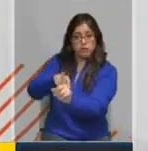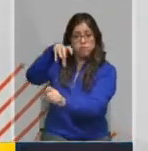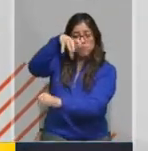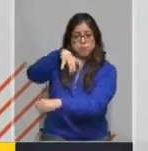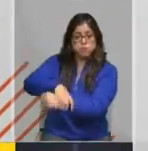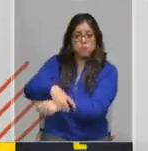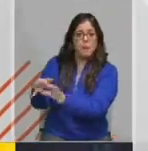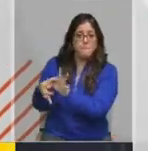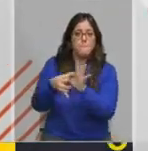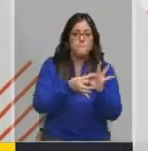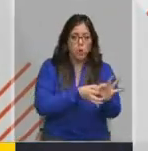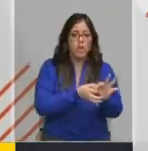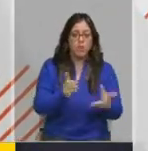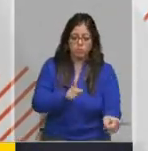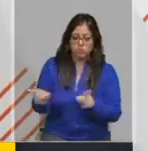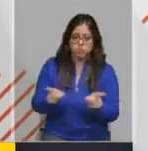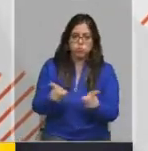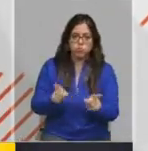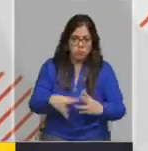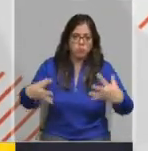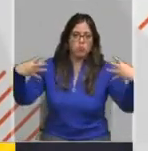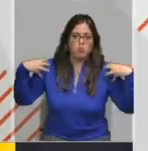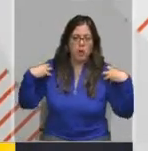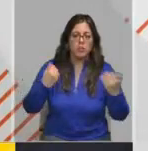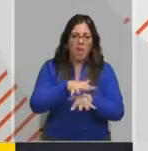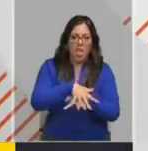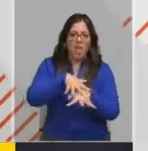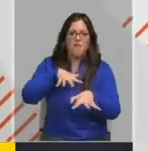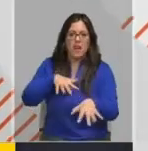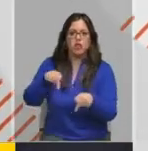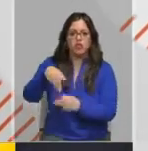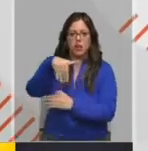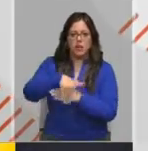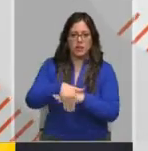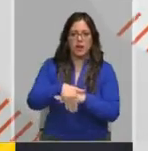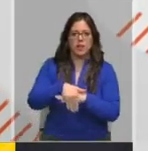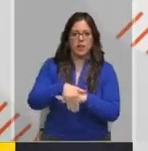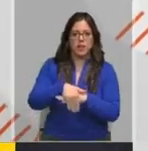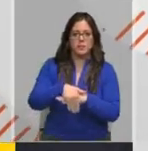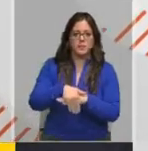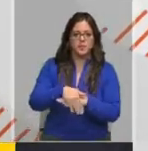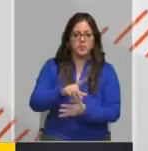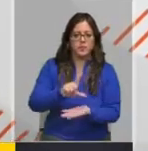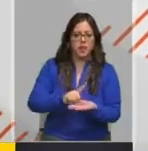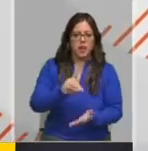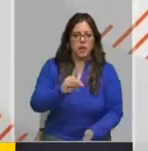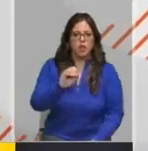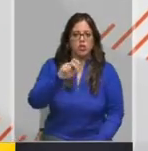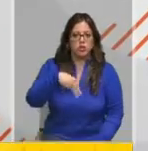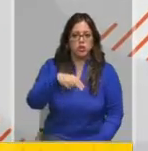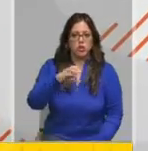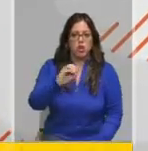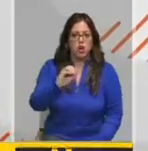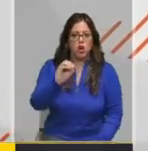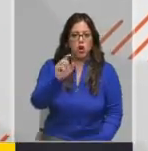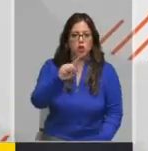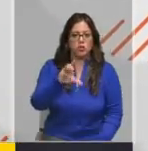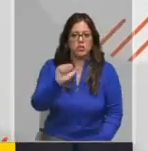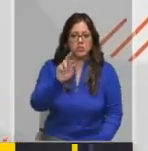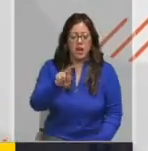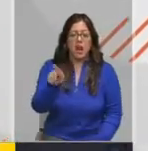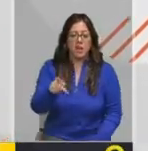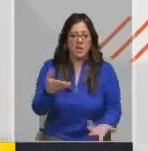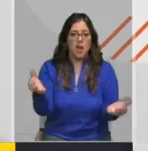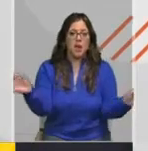precisamente organizar y precedir este evento que se desarrolló durante esta tarde ahí en el espacio Don Oscar. Tenemos declaraciones tanto de